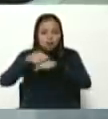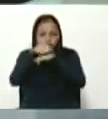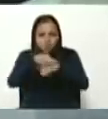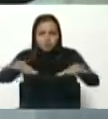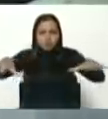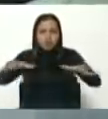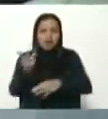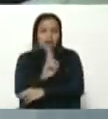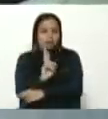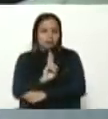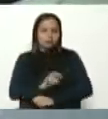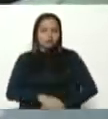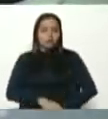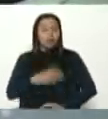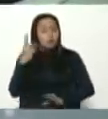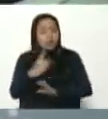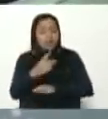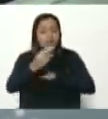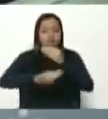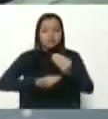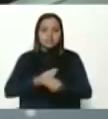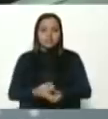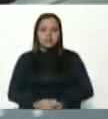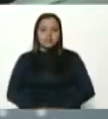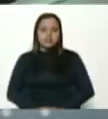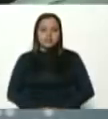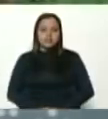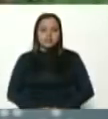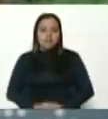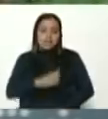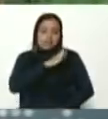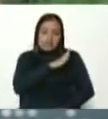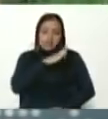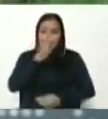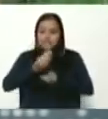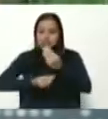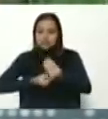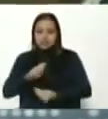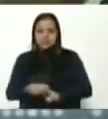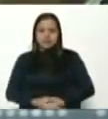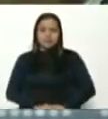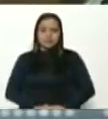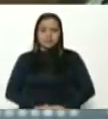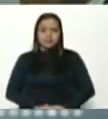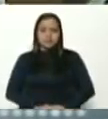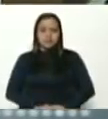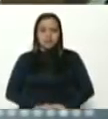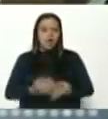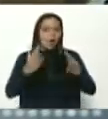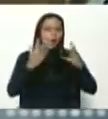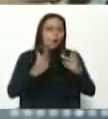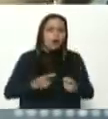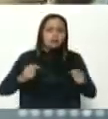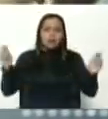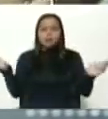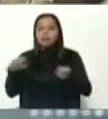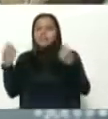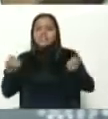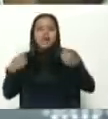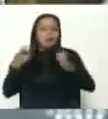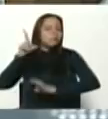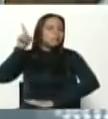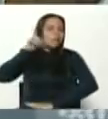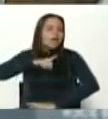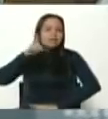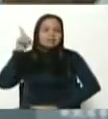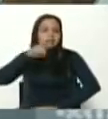todas, como debe llegar, como tiene que llegar, precisamente. ¿Cuántas campañas sucias?